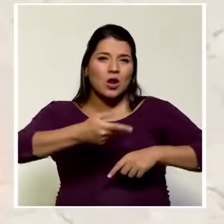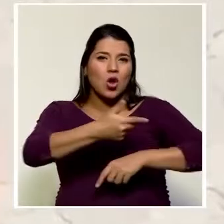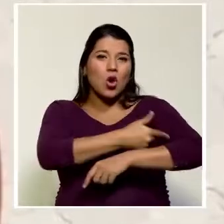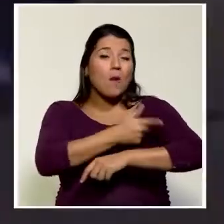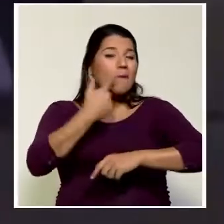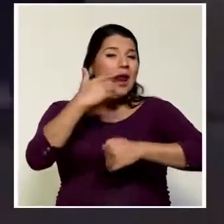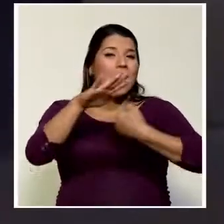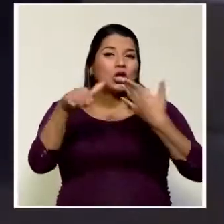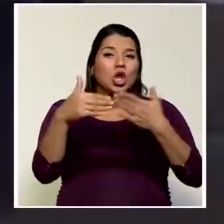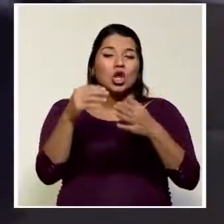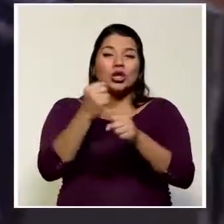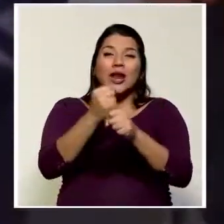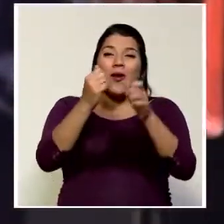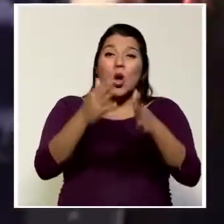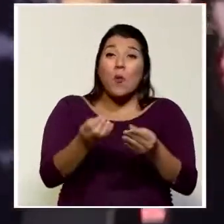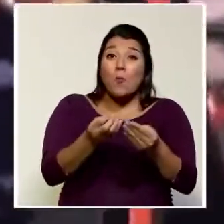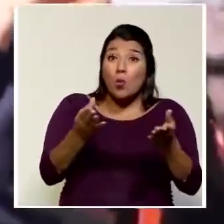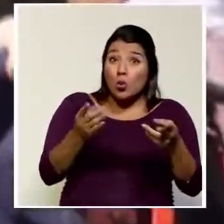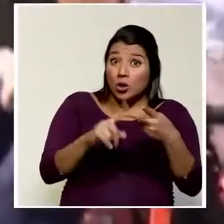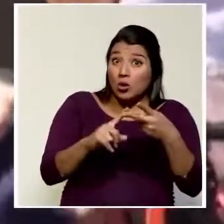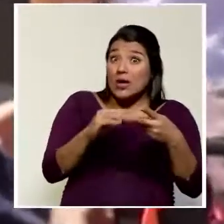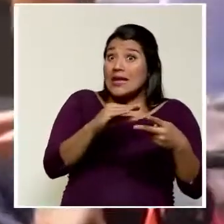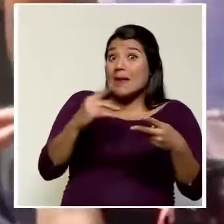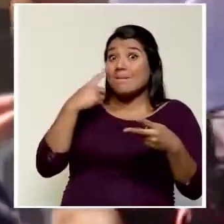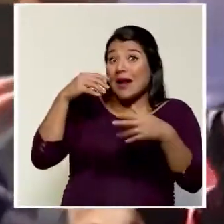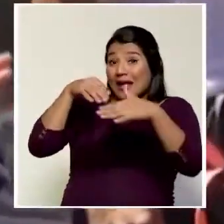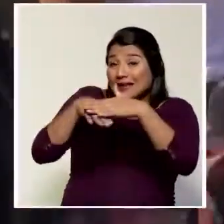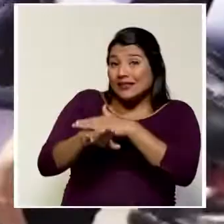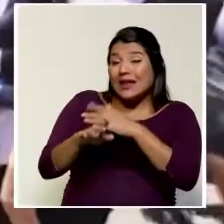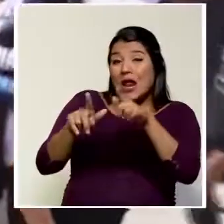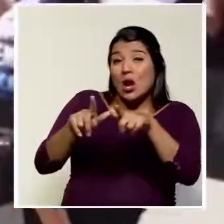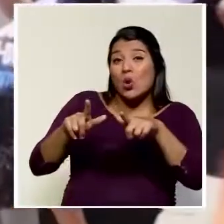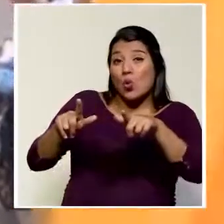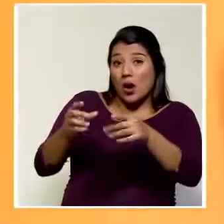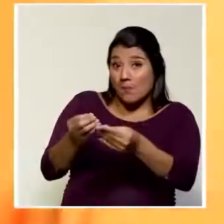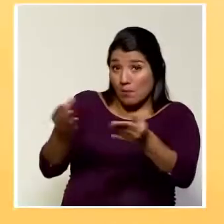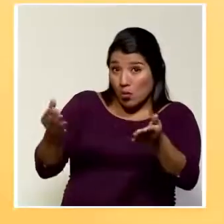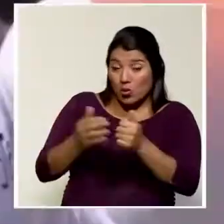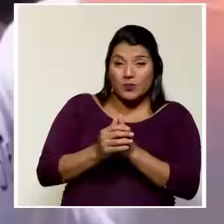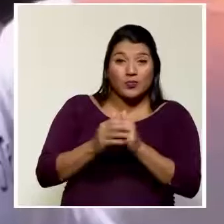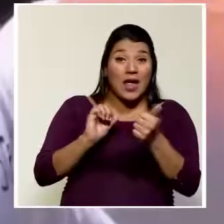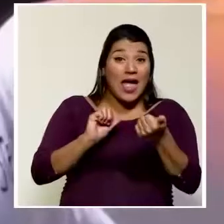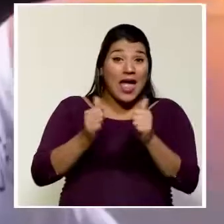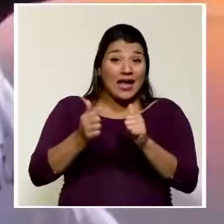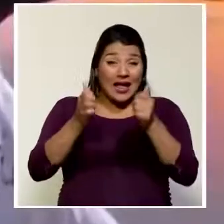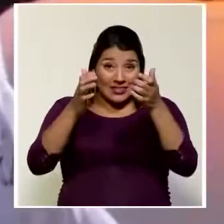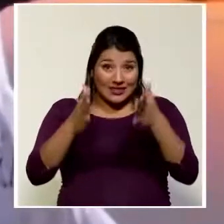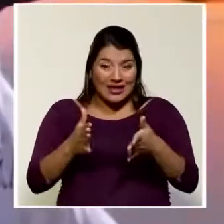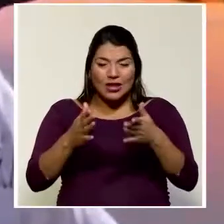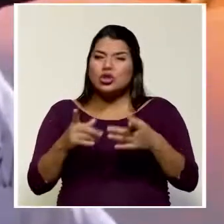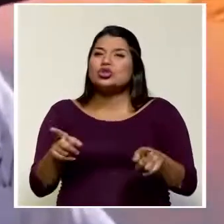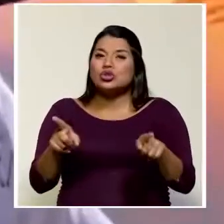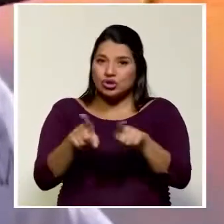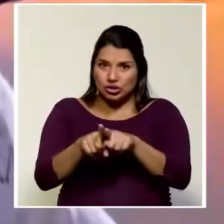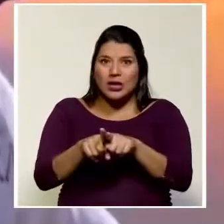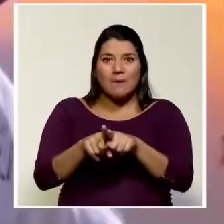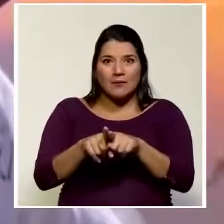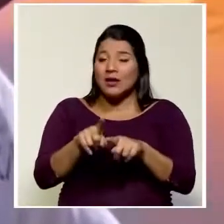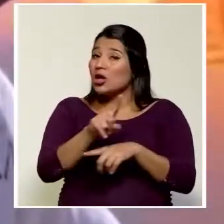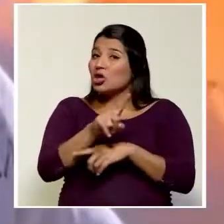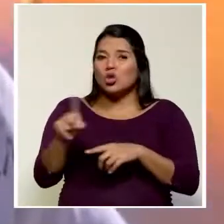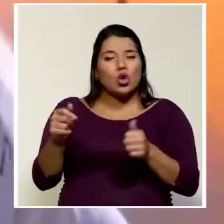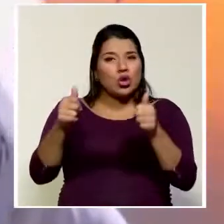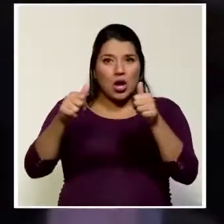para acceder a sitios públicos. Varios candidatos de distinto pensamiento se han sumado también a esa